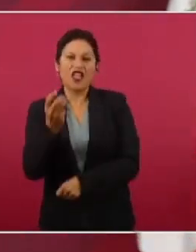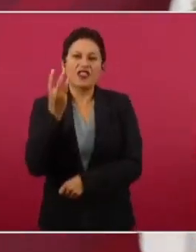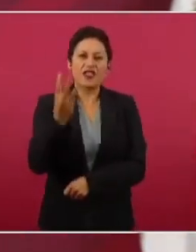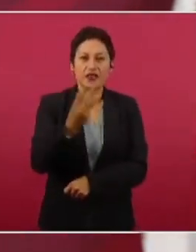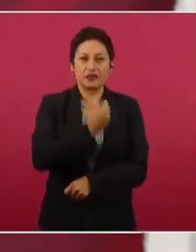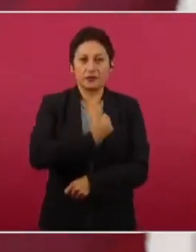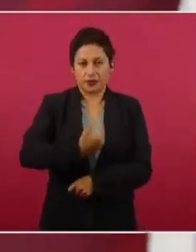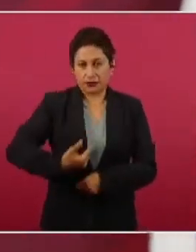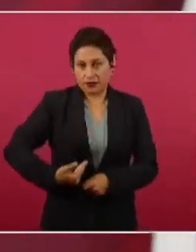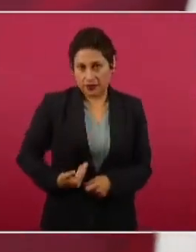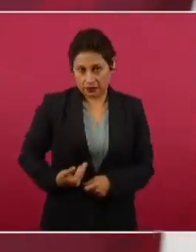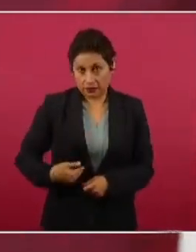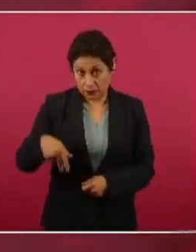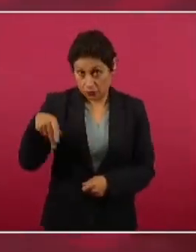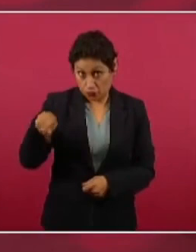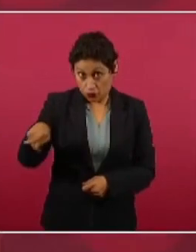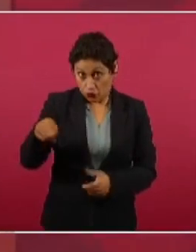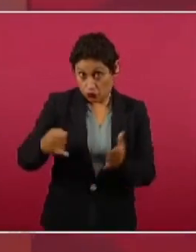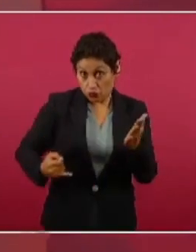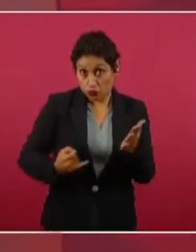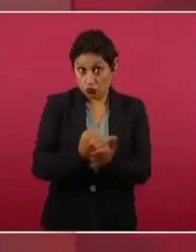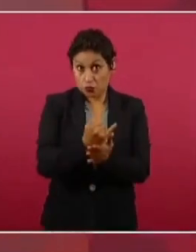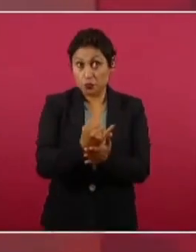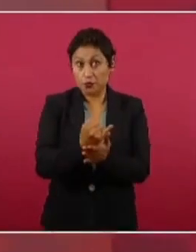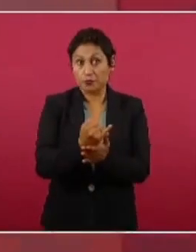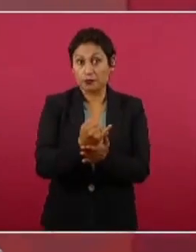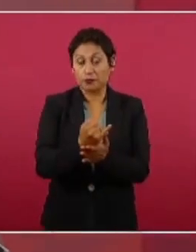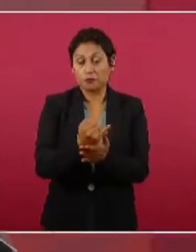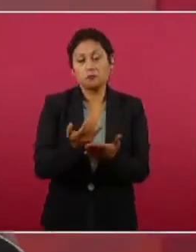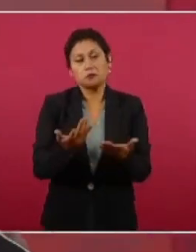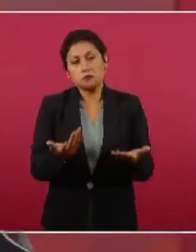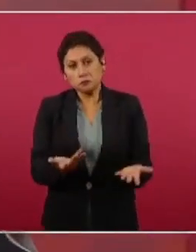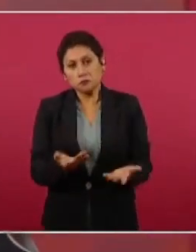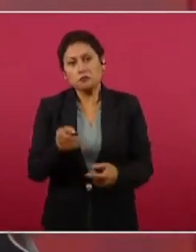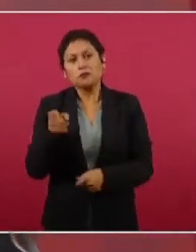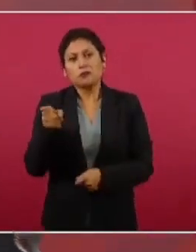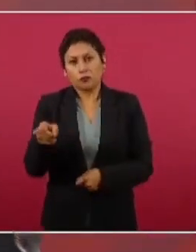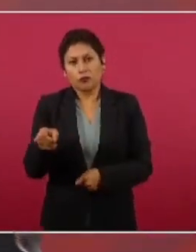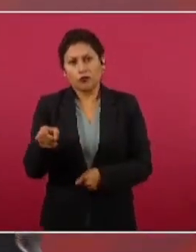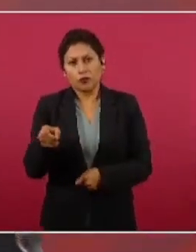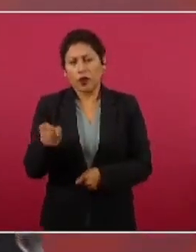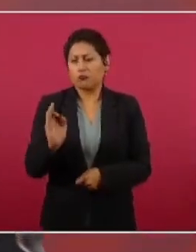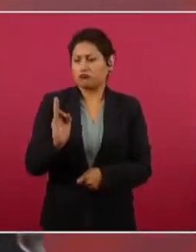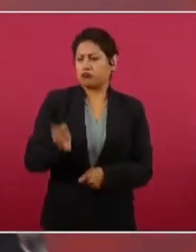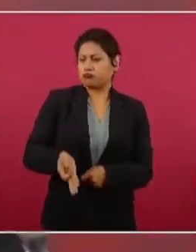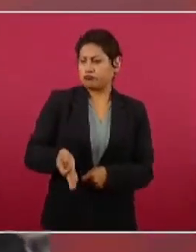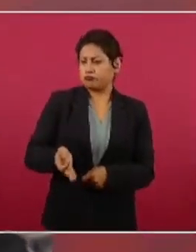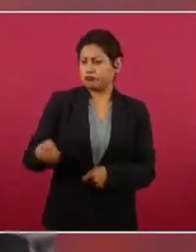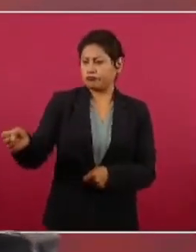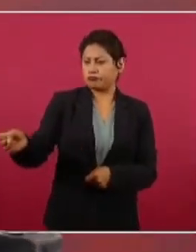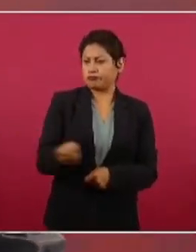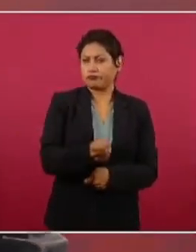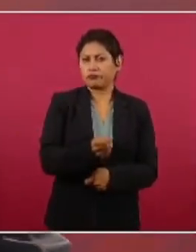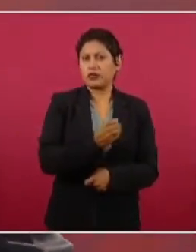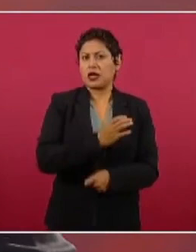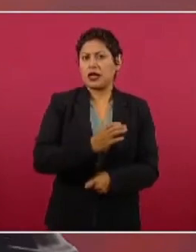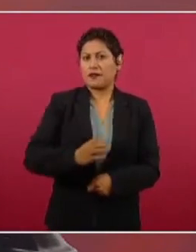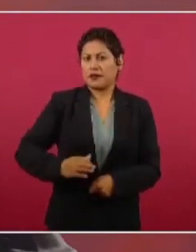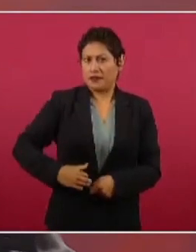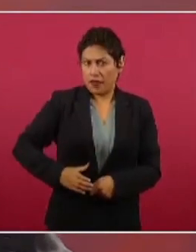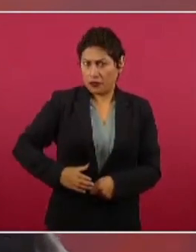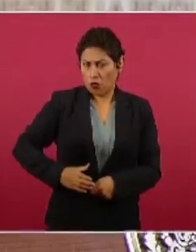de una u otra forma está de acuerdo en que llegue de candidato el presidente